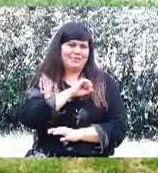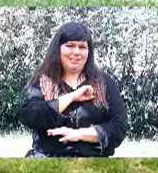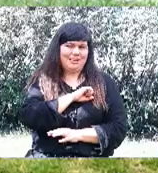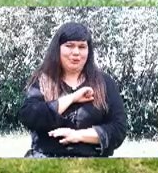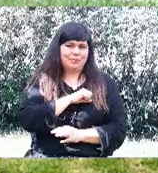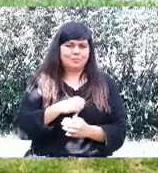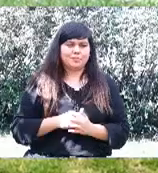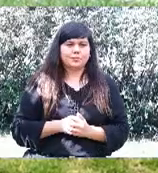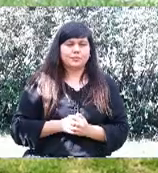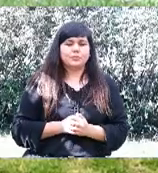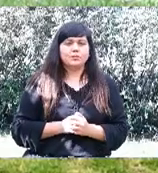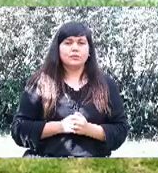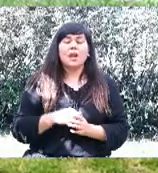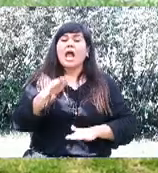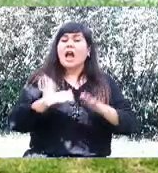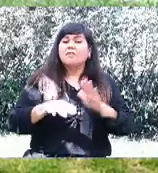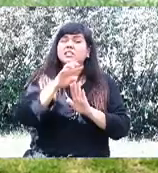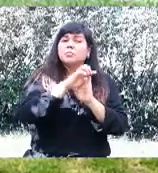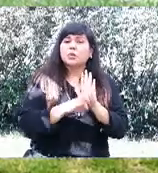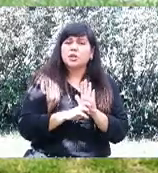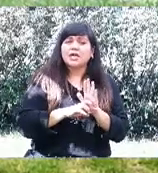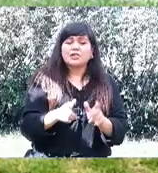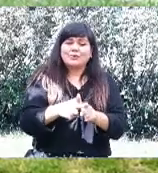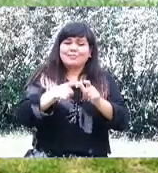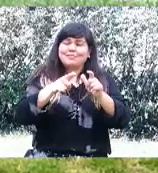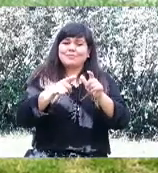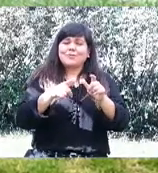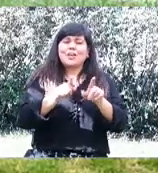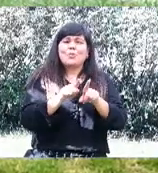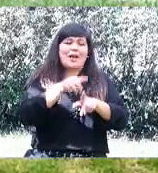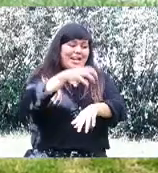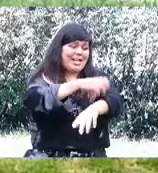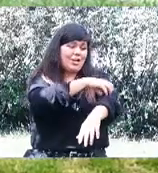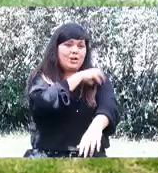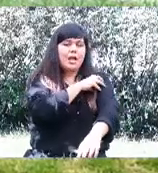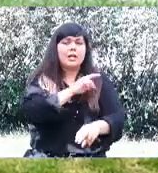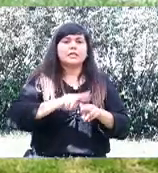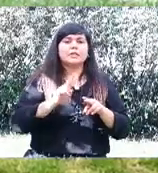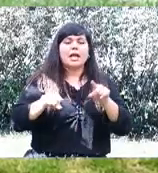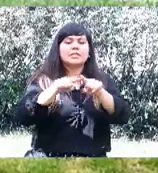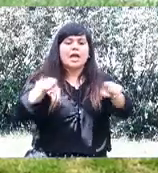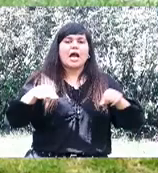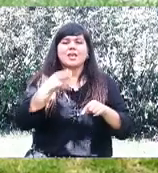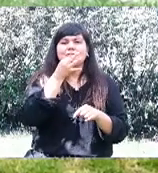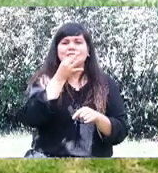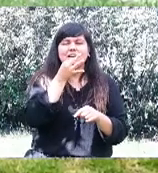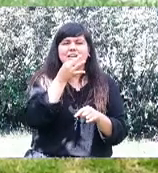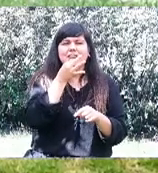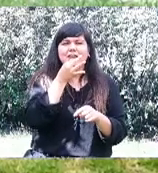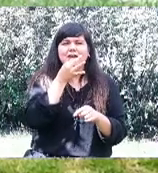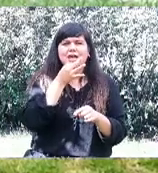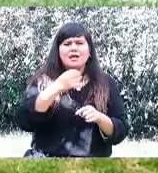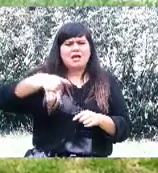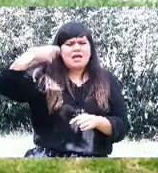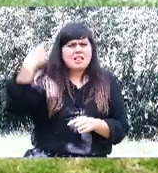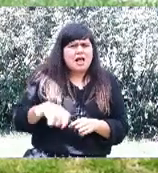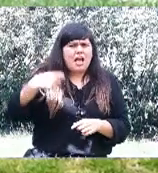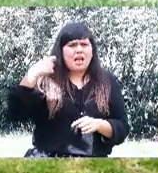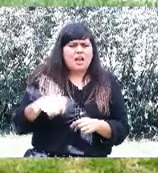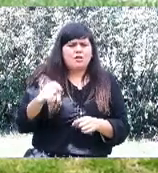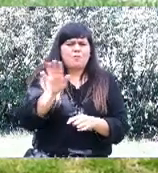es que muchas veces por proyectos que son más grandes a nivel regional se implementan áreas verdes de alto costo de